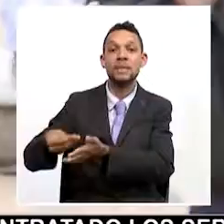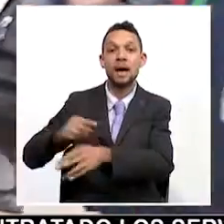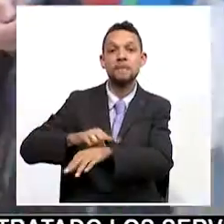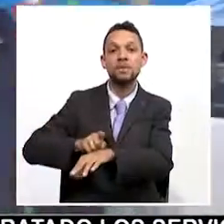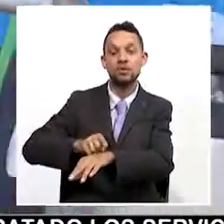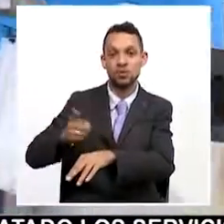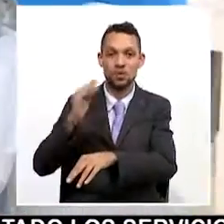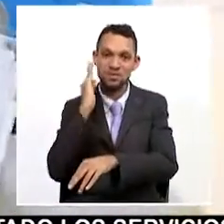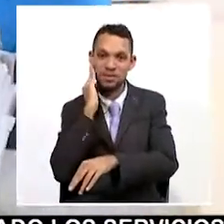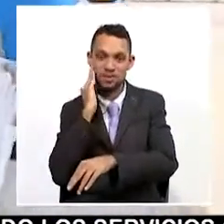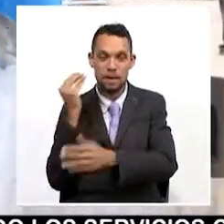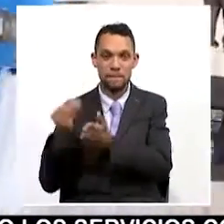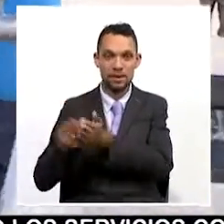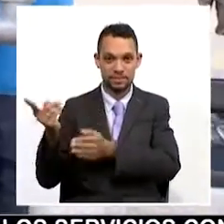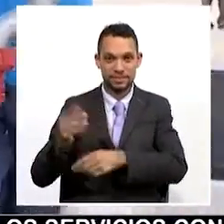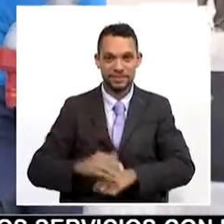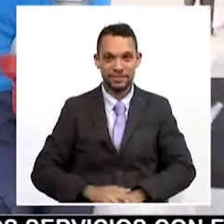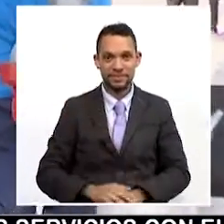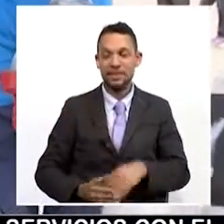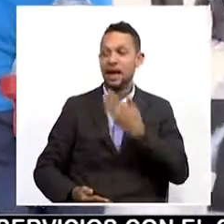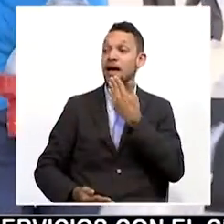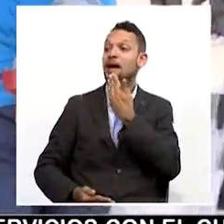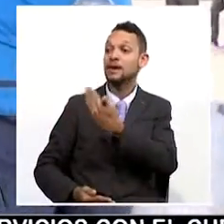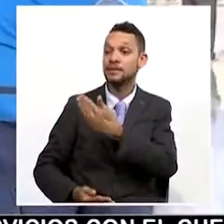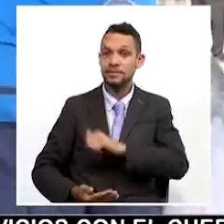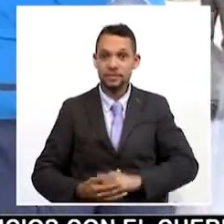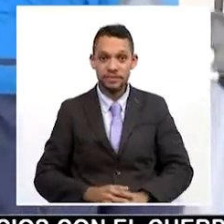Sí. Listo. Un minuto, ¿ok?